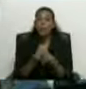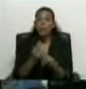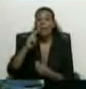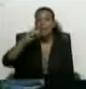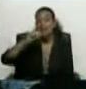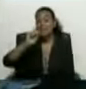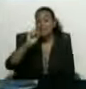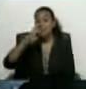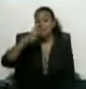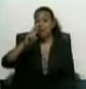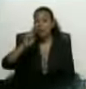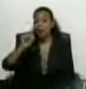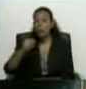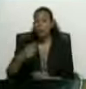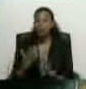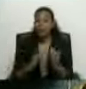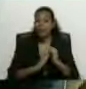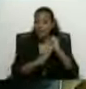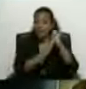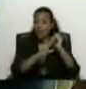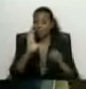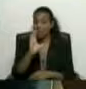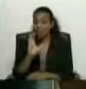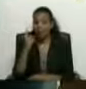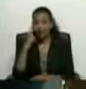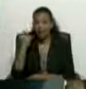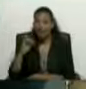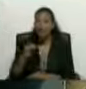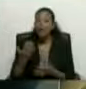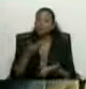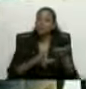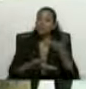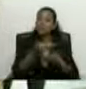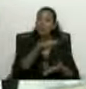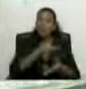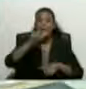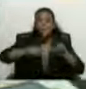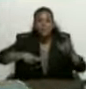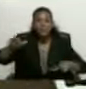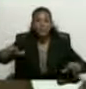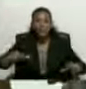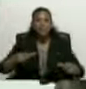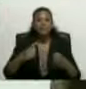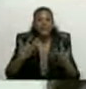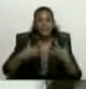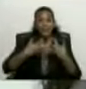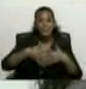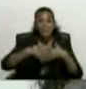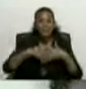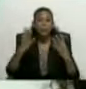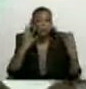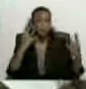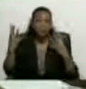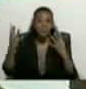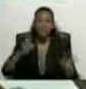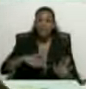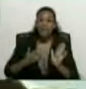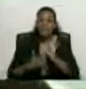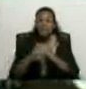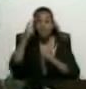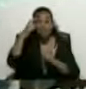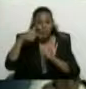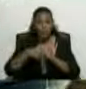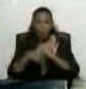con el jefe de gobierno de Caracas, Nahum Fernández, quienes interactúan con diversos expositores que el día de